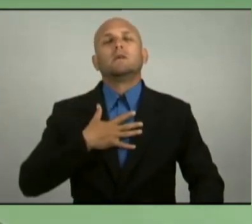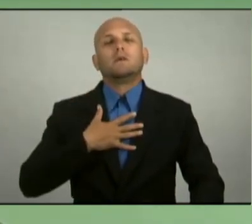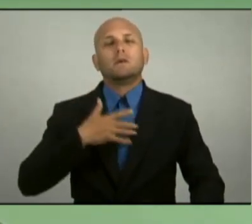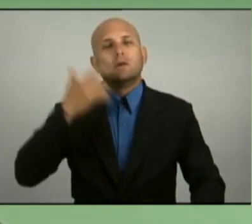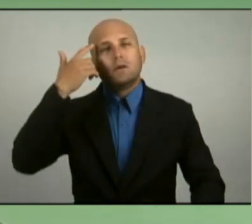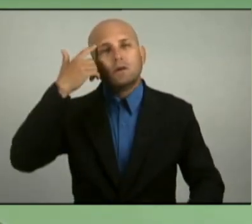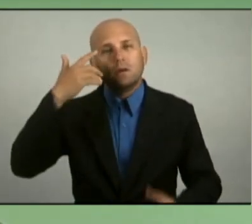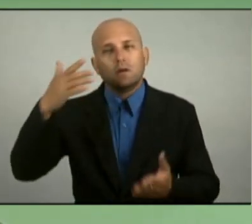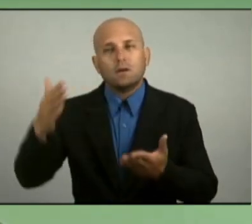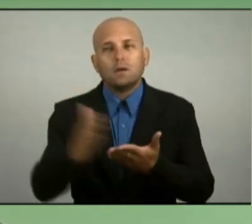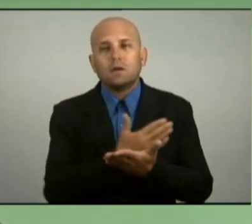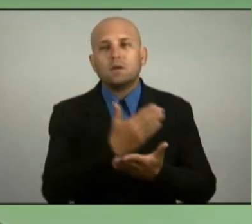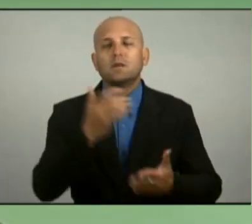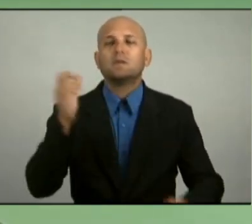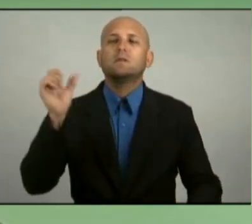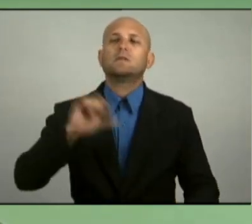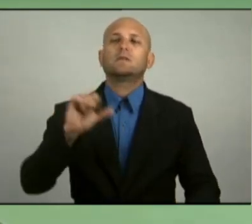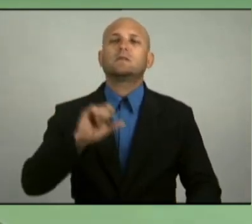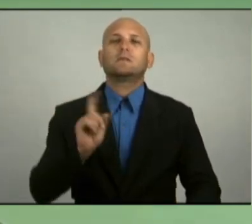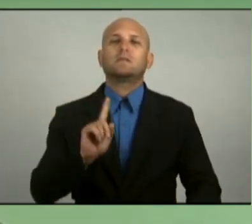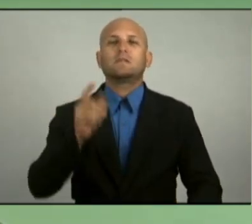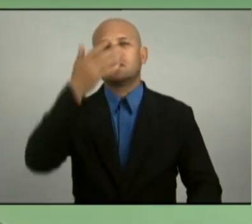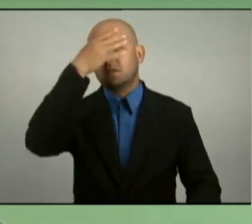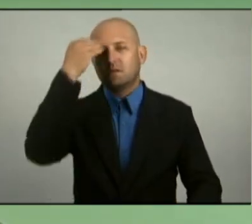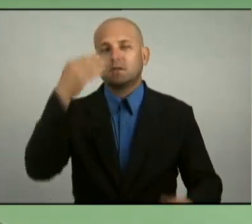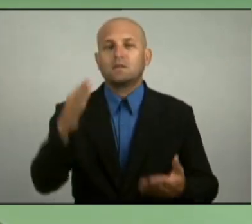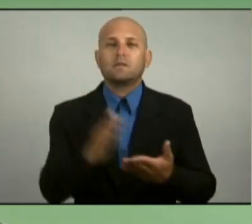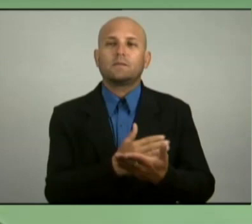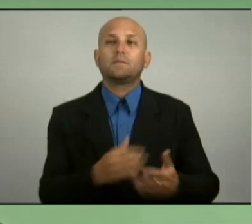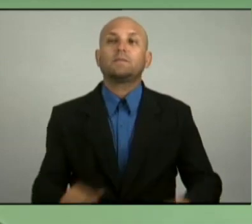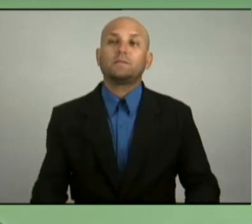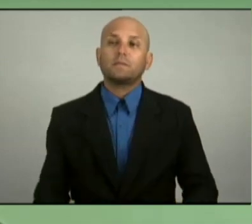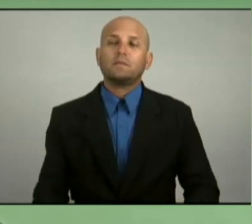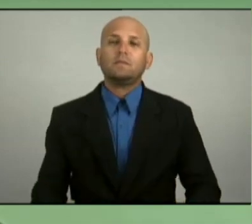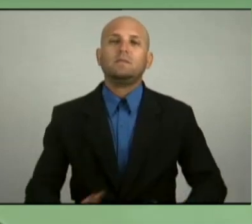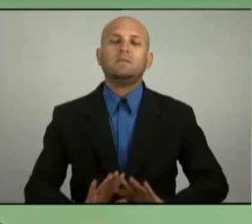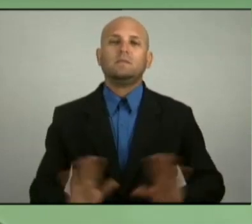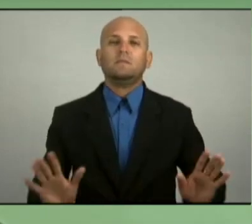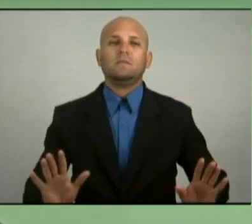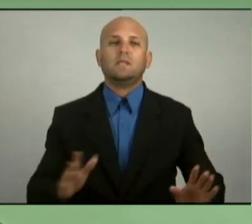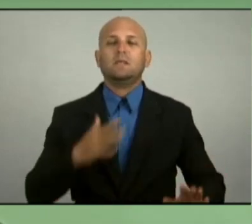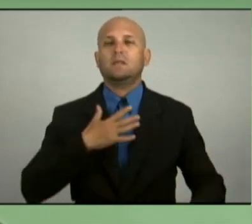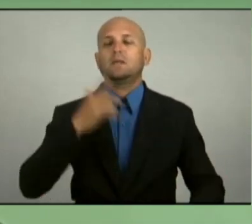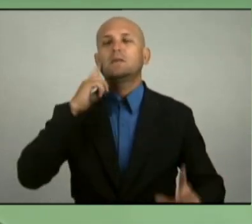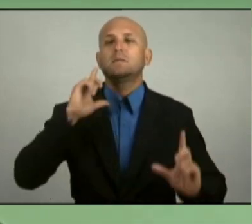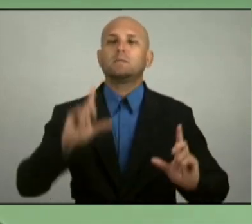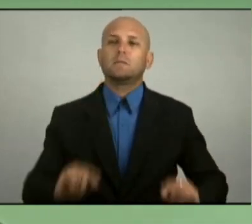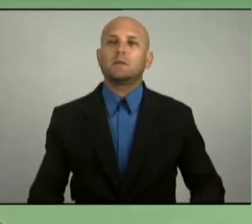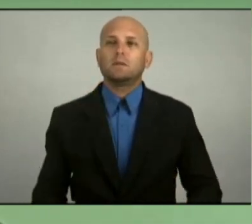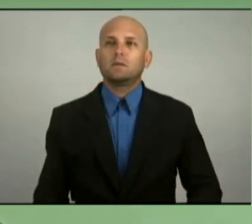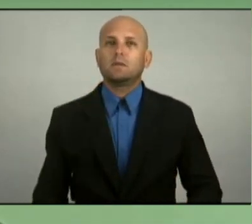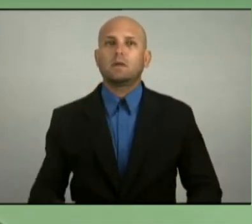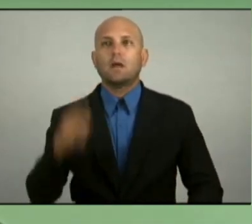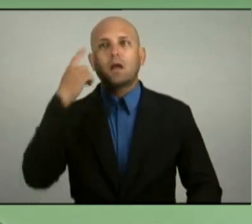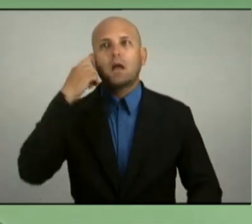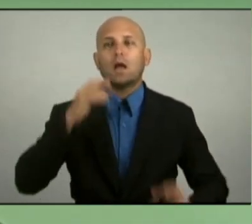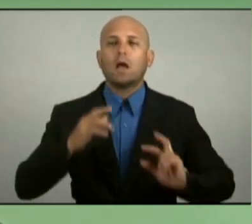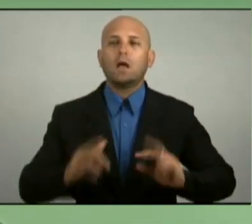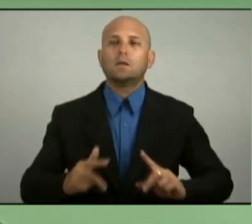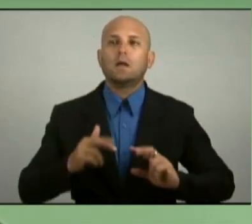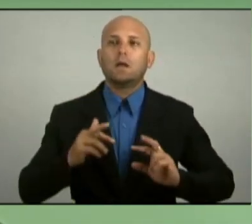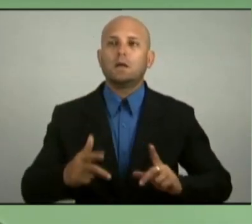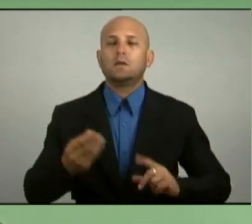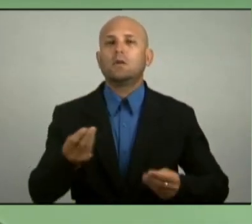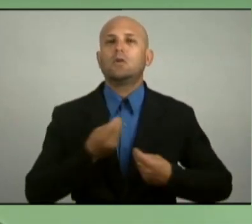yo te ha caído en paracaídas sin esperarlo y que te tiene allí perturbado una idea obsesiva rumiante allí que no te